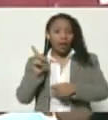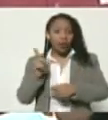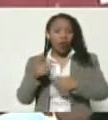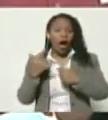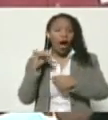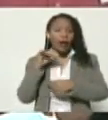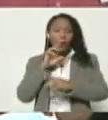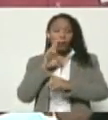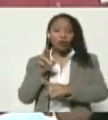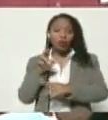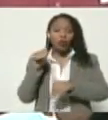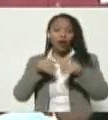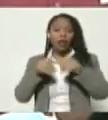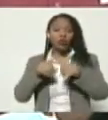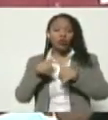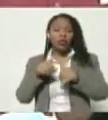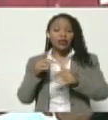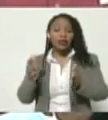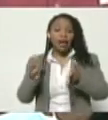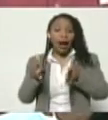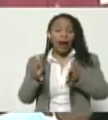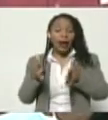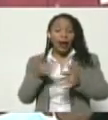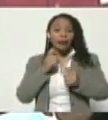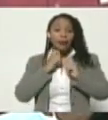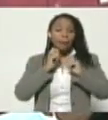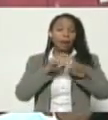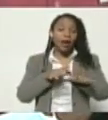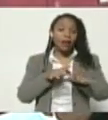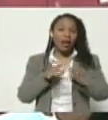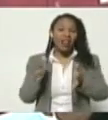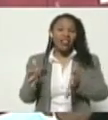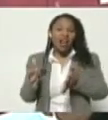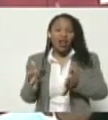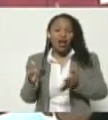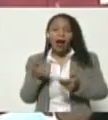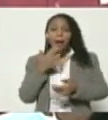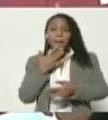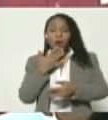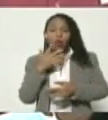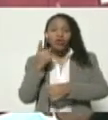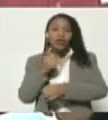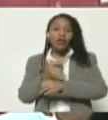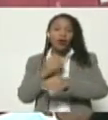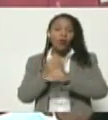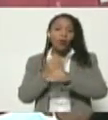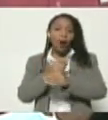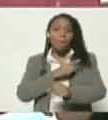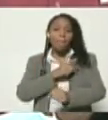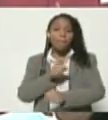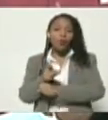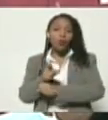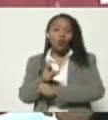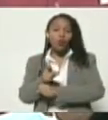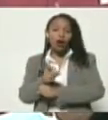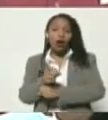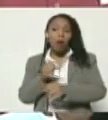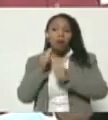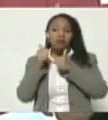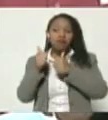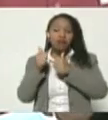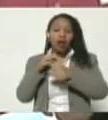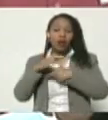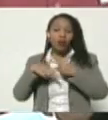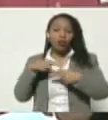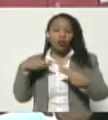unas elecciones se gana y se pierde. El que gane debe obligatoriamente, como buen revolucionario, como